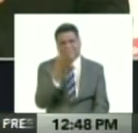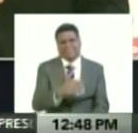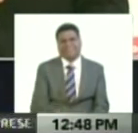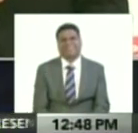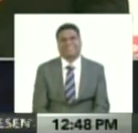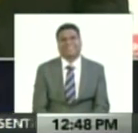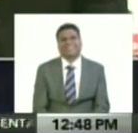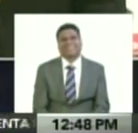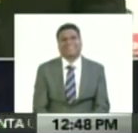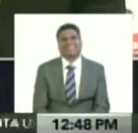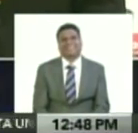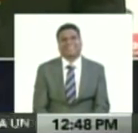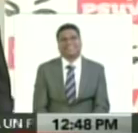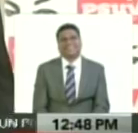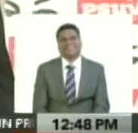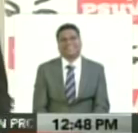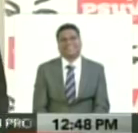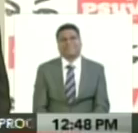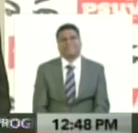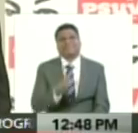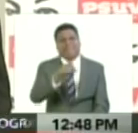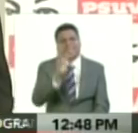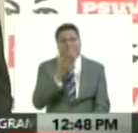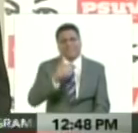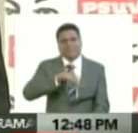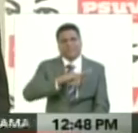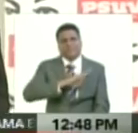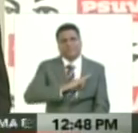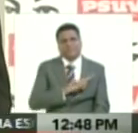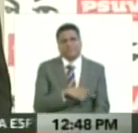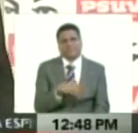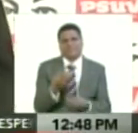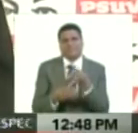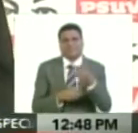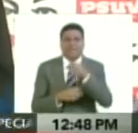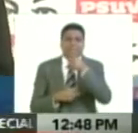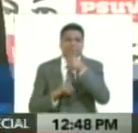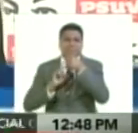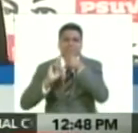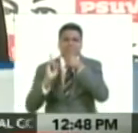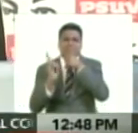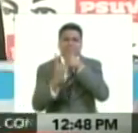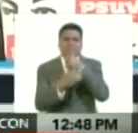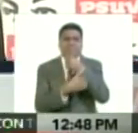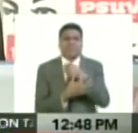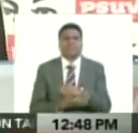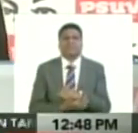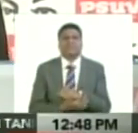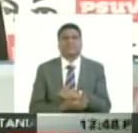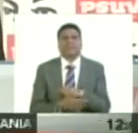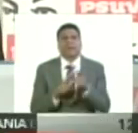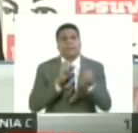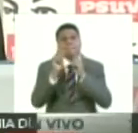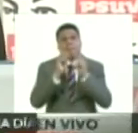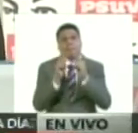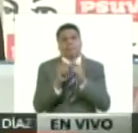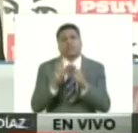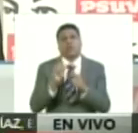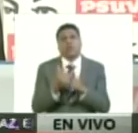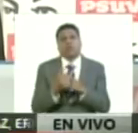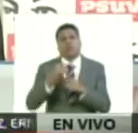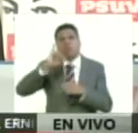Así es, Graya, efectivamente acá se va a dar una rueda de prensa que la va a llevar el ciudadano Jorge Rodríguez,